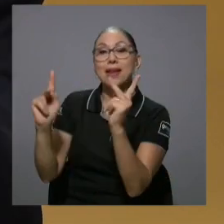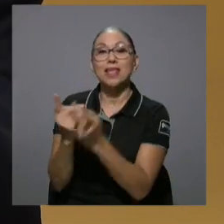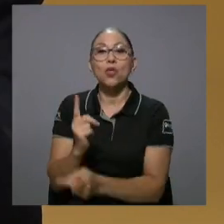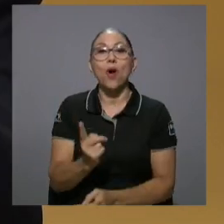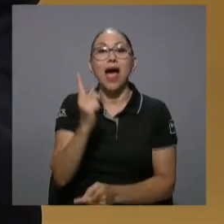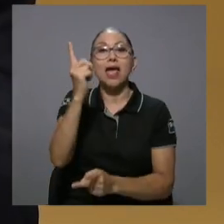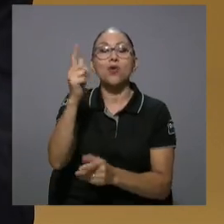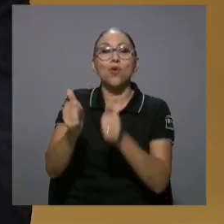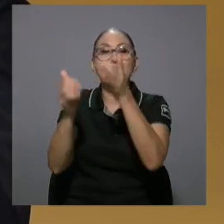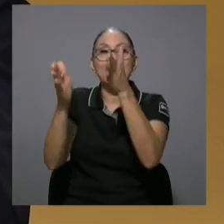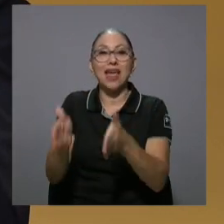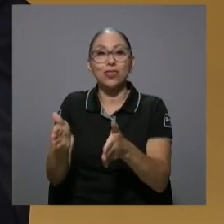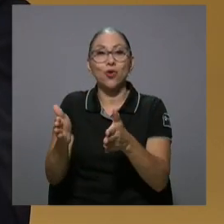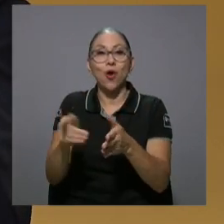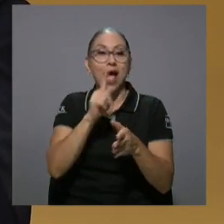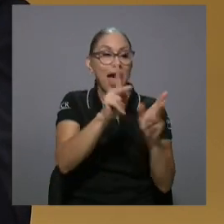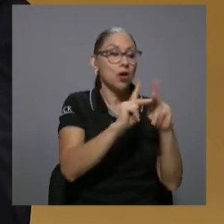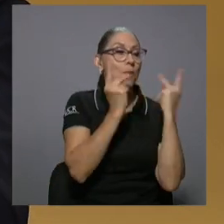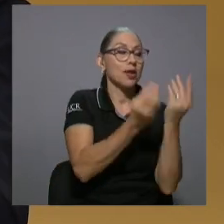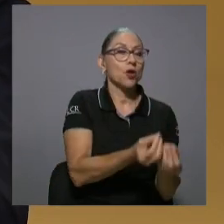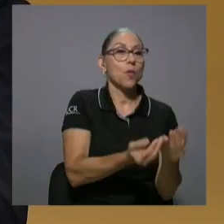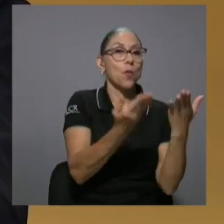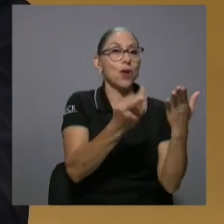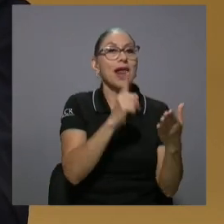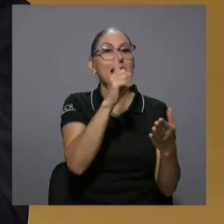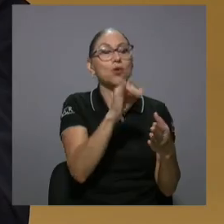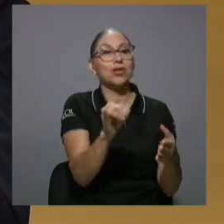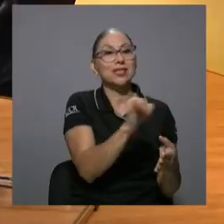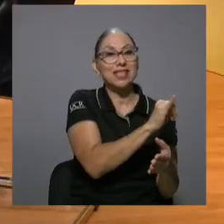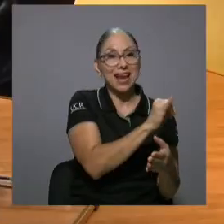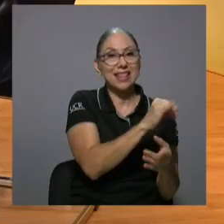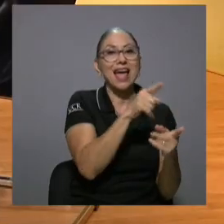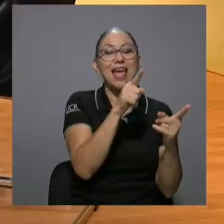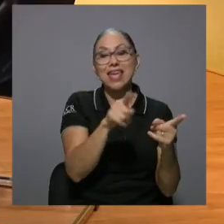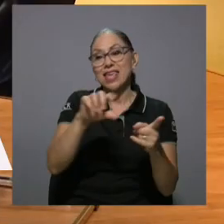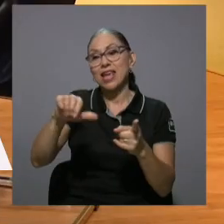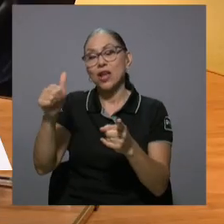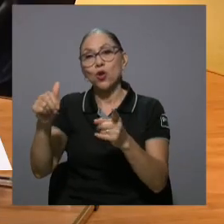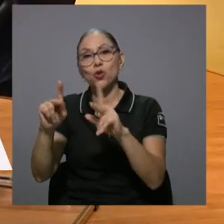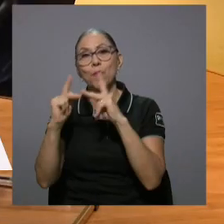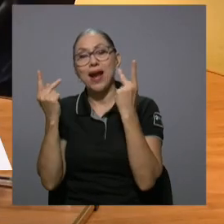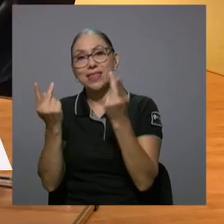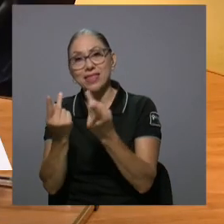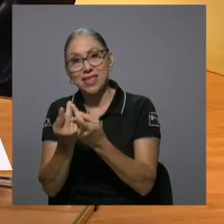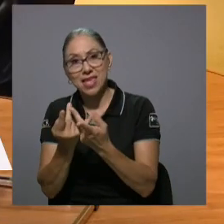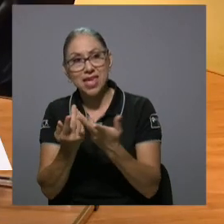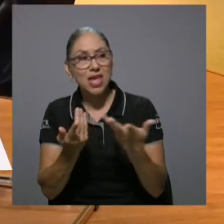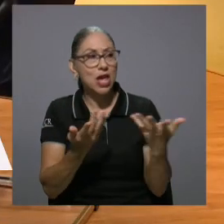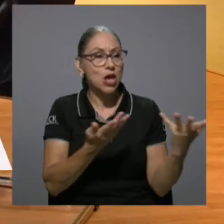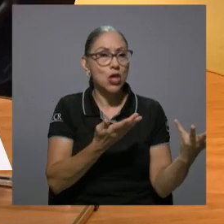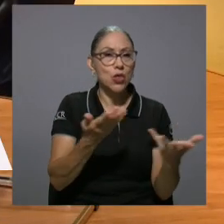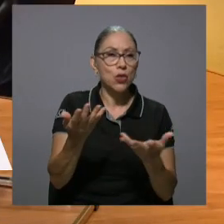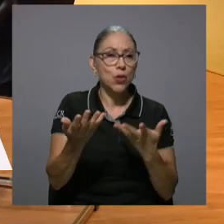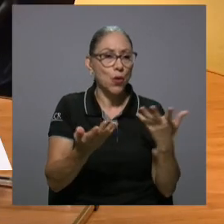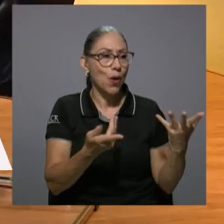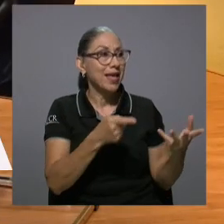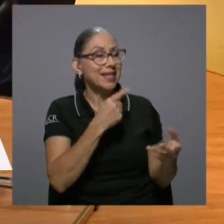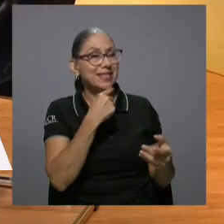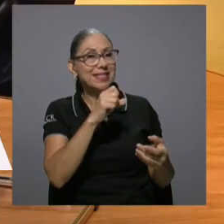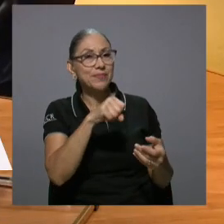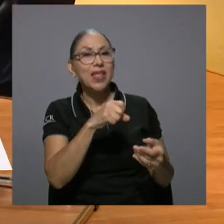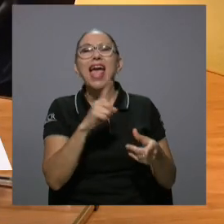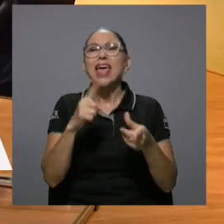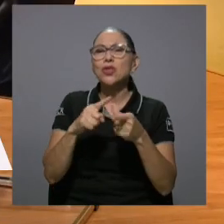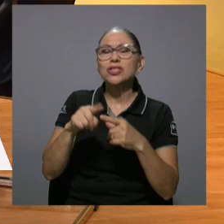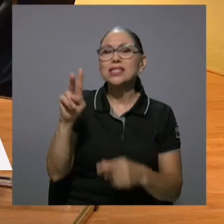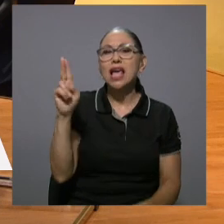una alianza, y en el Partido Blanco, que es el que está gobernando. Exactamente. Entonces, en